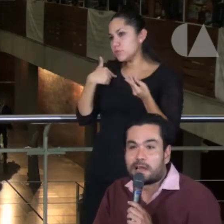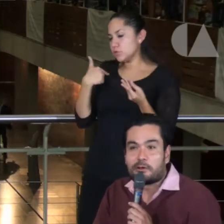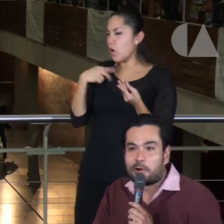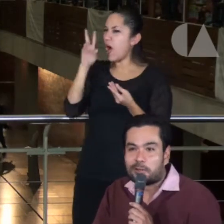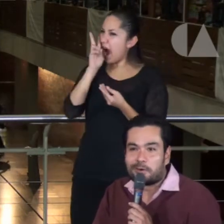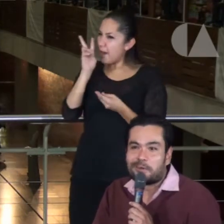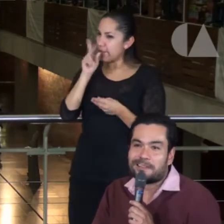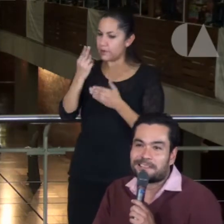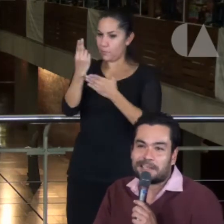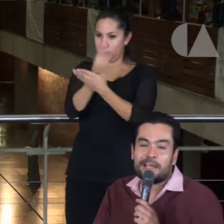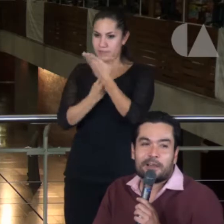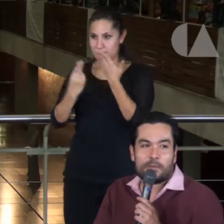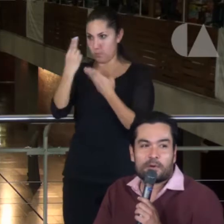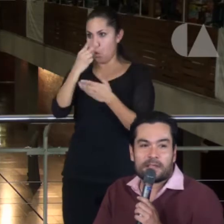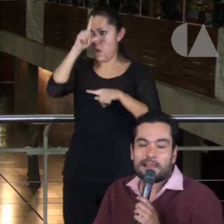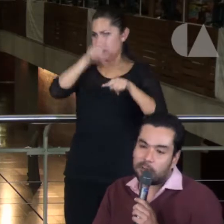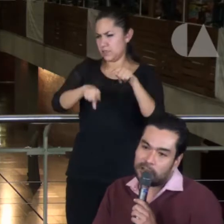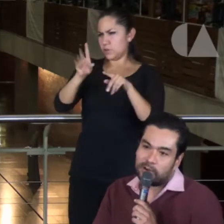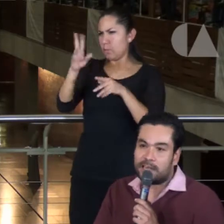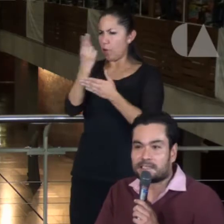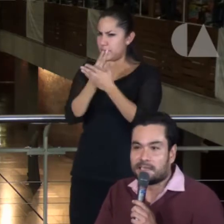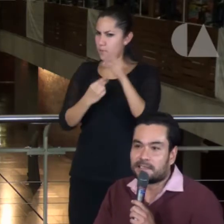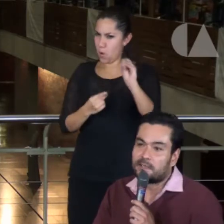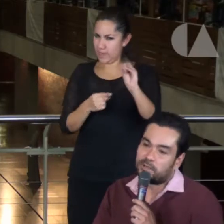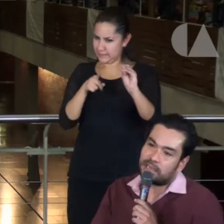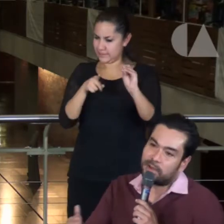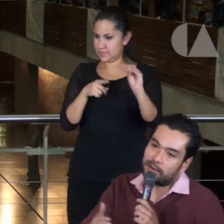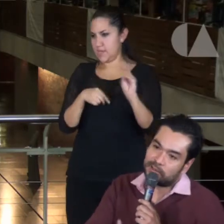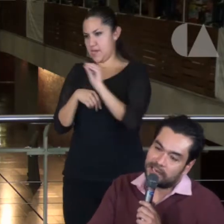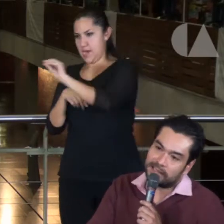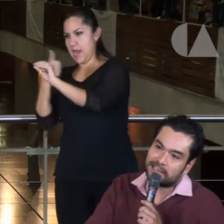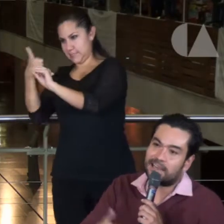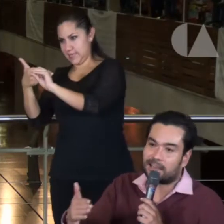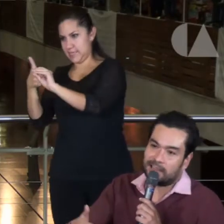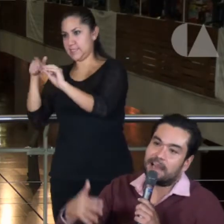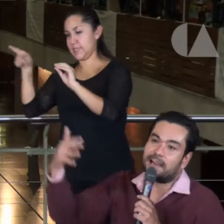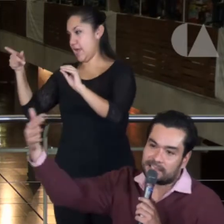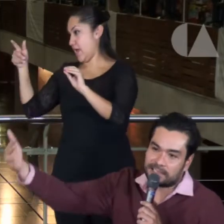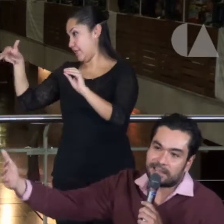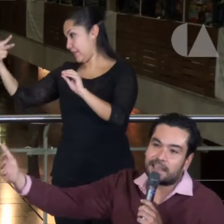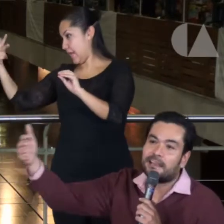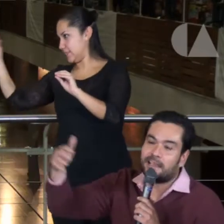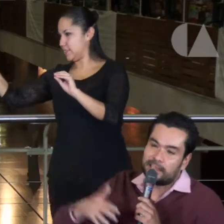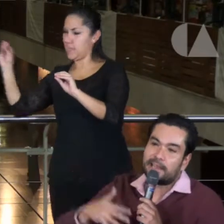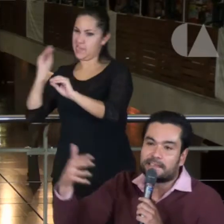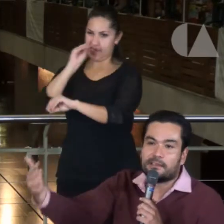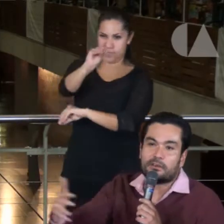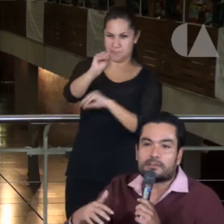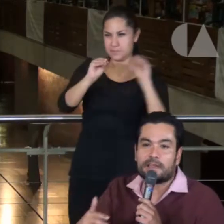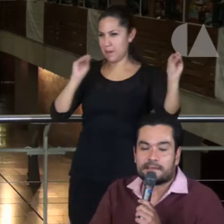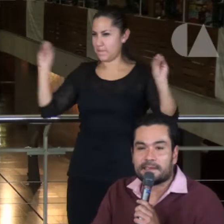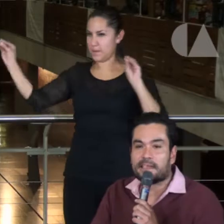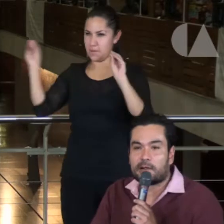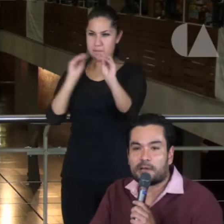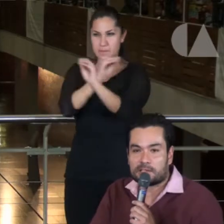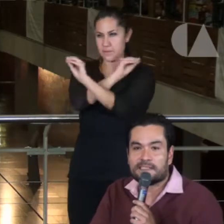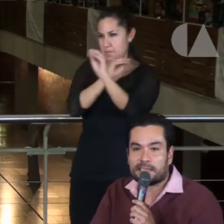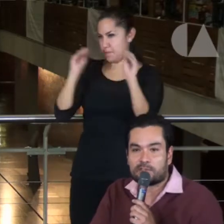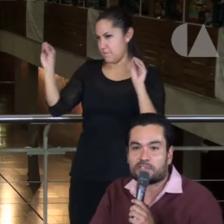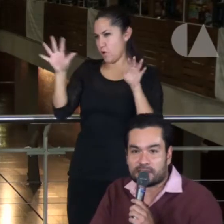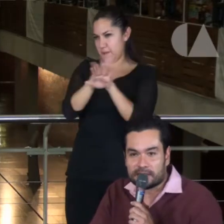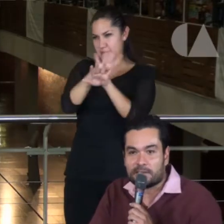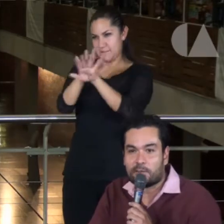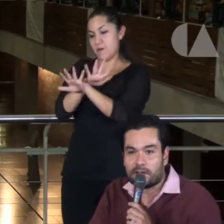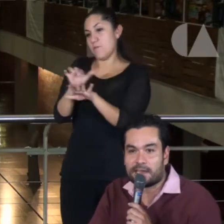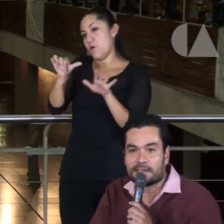dibujos de un lado a otro es decir lo ponía en la 4 y en las 6 y después cambiaban los de la 3a a la 60 y así no sabe si sería con los